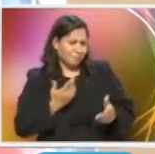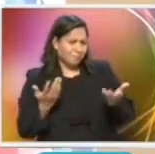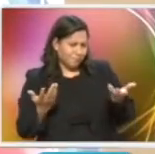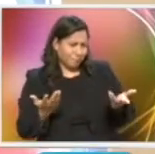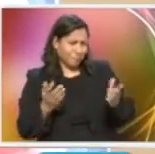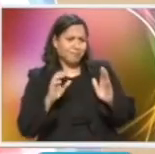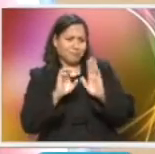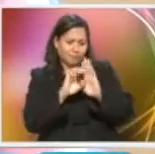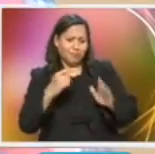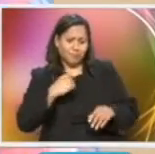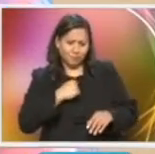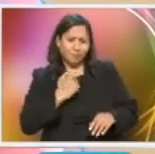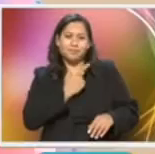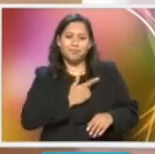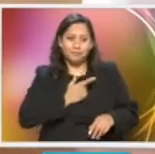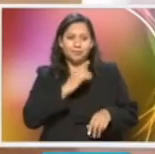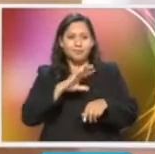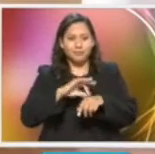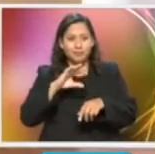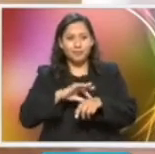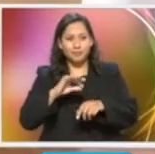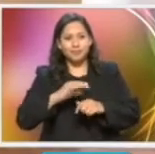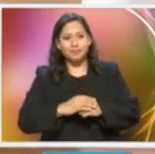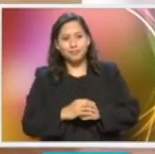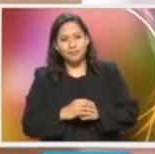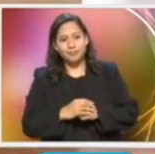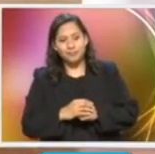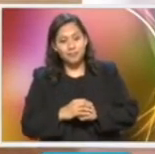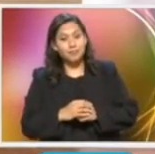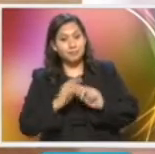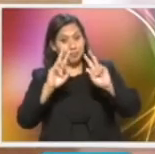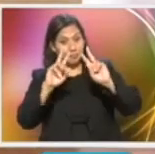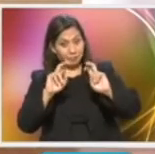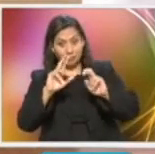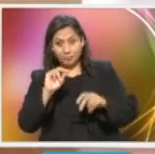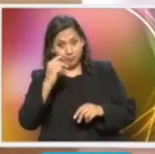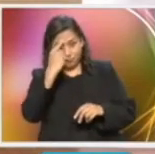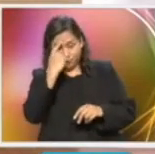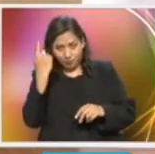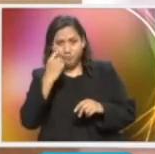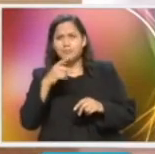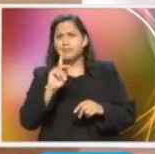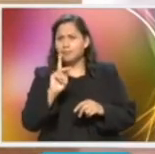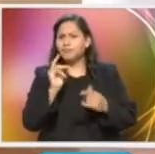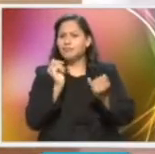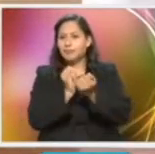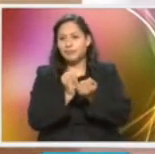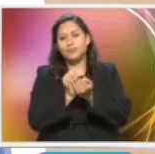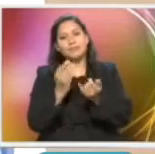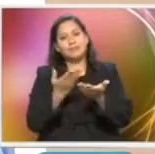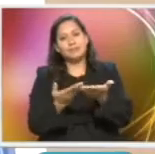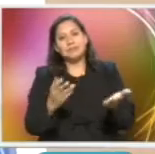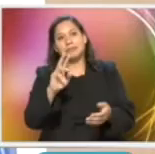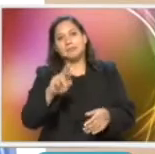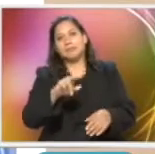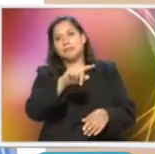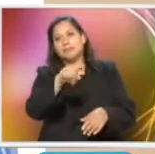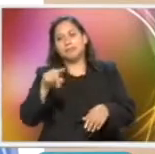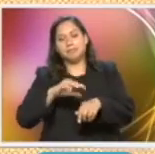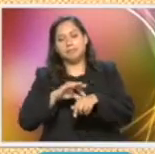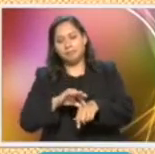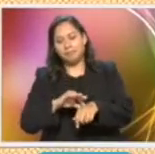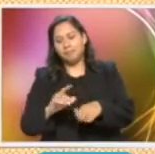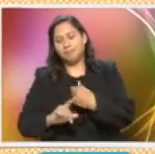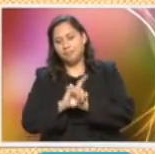como yo, la verdad que nos gusta la carne, pues hablar del tema no es tan sencillo, pero también es una realidad, ¿no? Ese es el tema. Yo